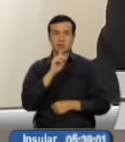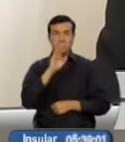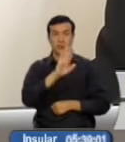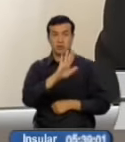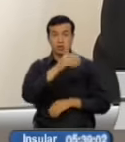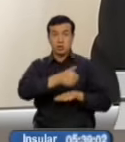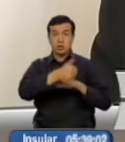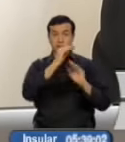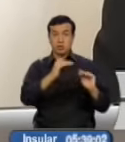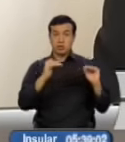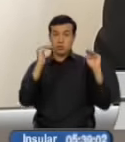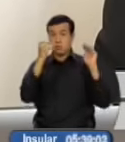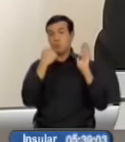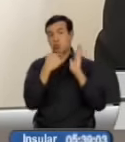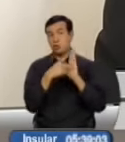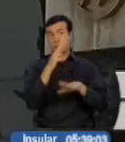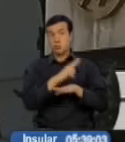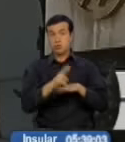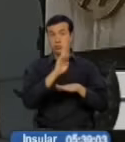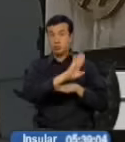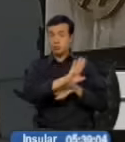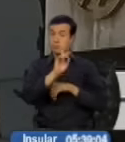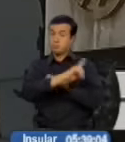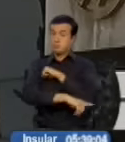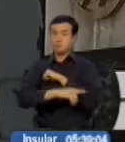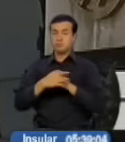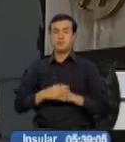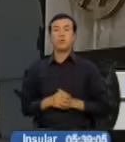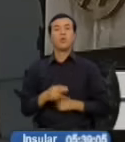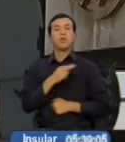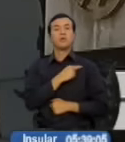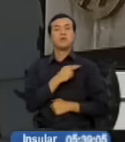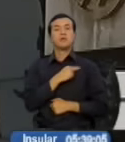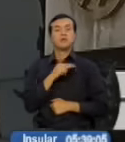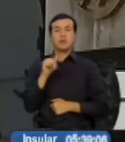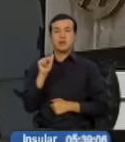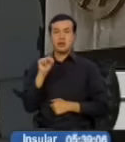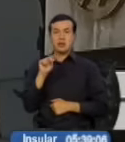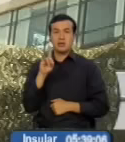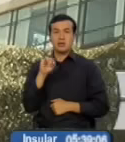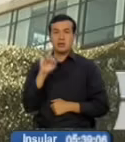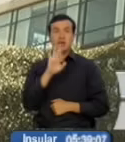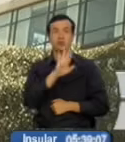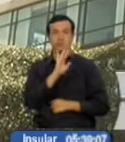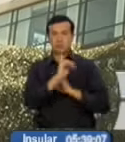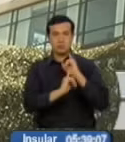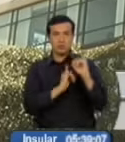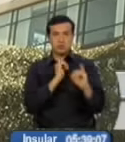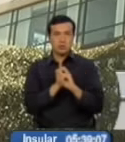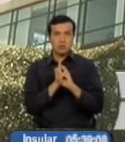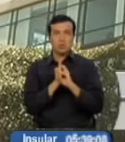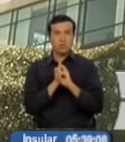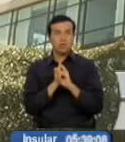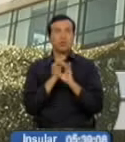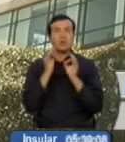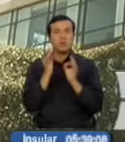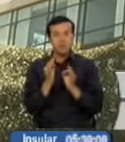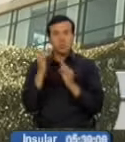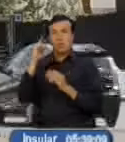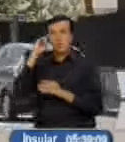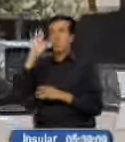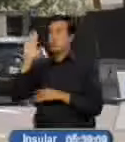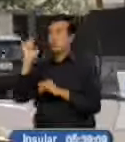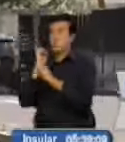máximas autoridades, en este caso a los rectores. Si bien el estatus que tiene la Universidad Andina es del de internacional, esto no impide el control de los organismos